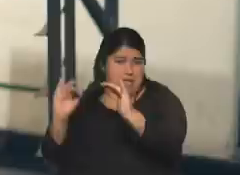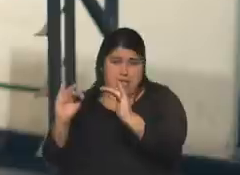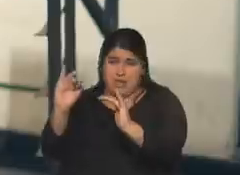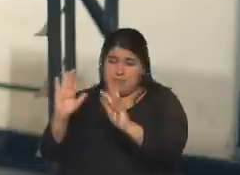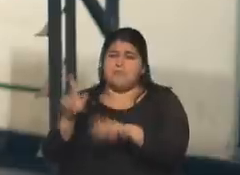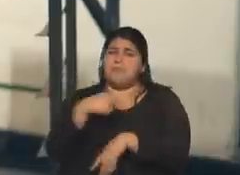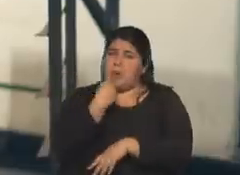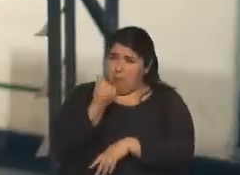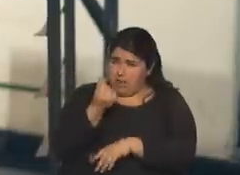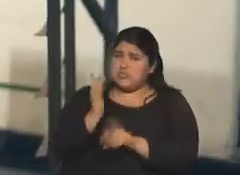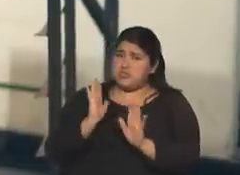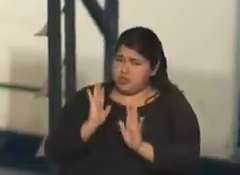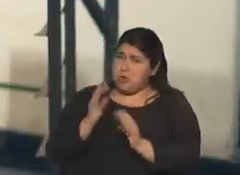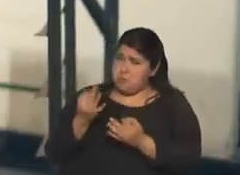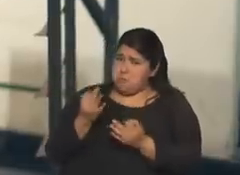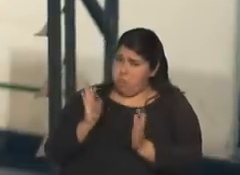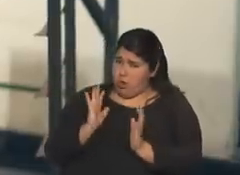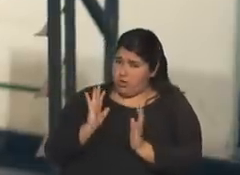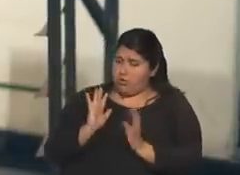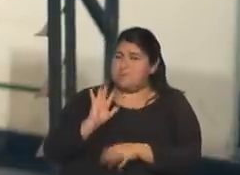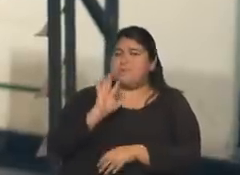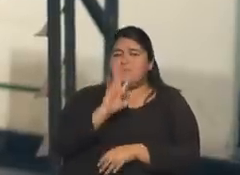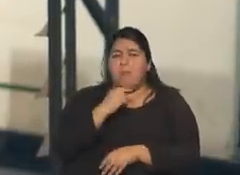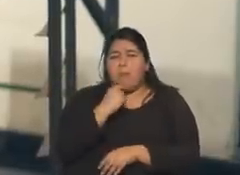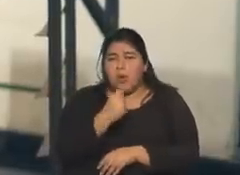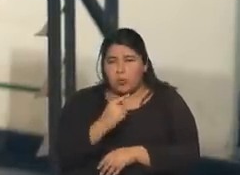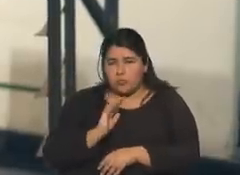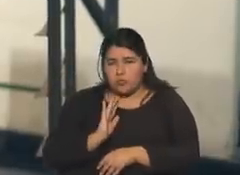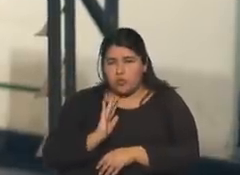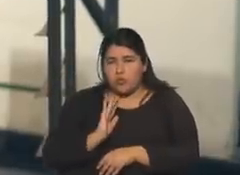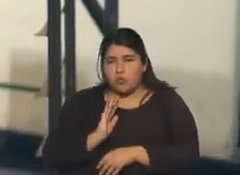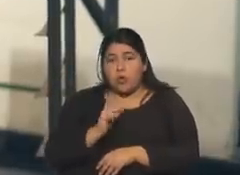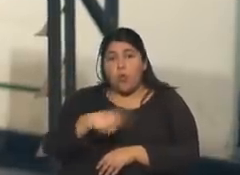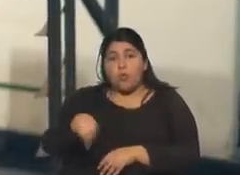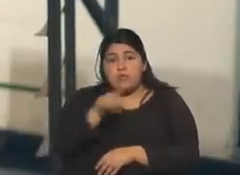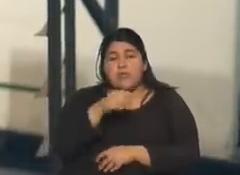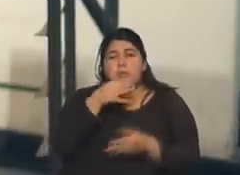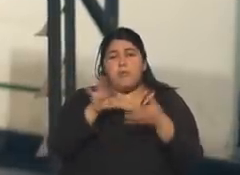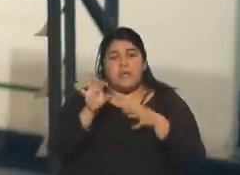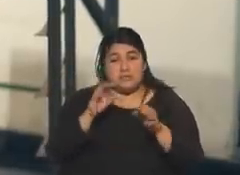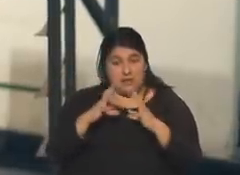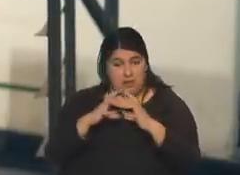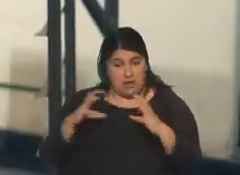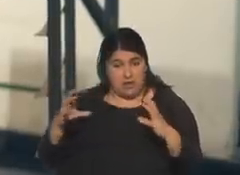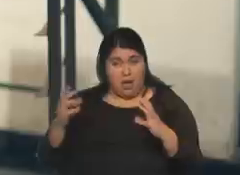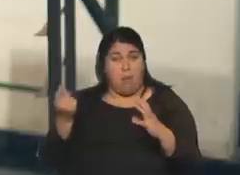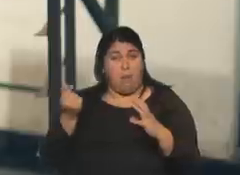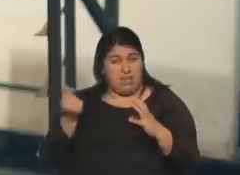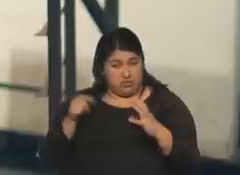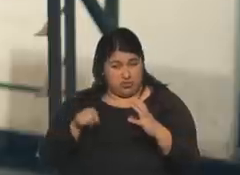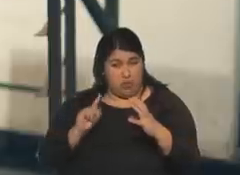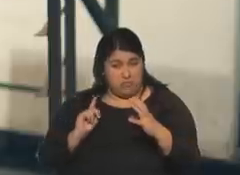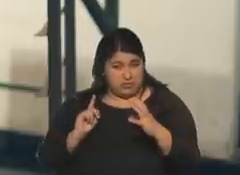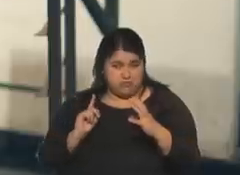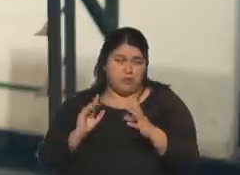un precio bastante accesible. Ahora, la gran pregunta es, ¿cómo hacen para vender este pan a ese precio que es básicamente